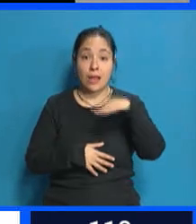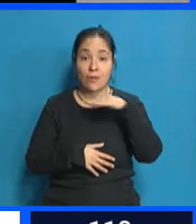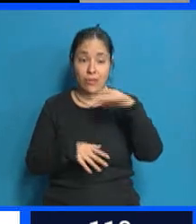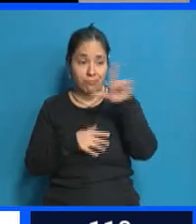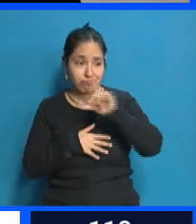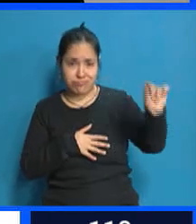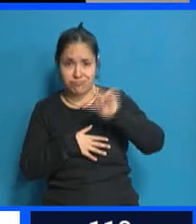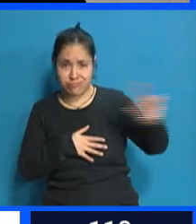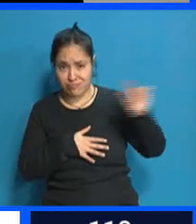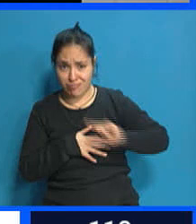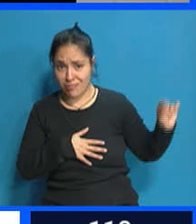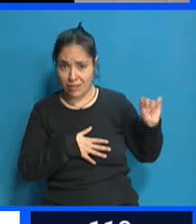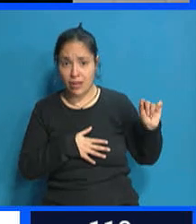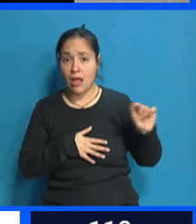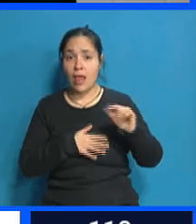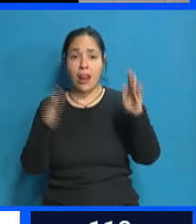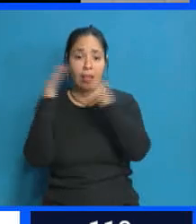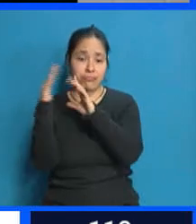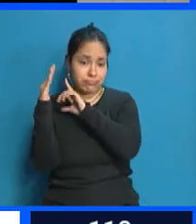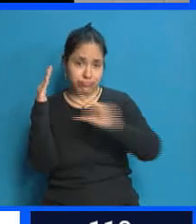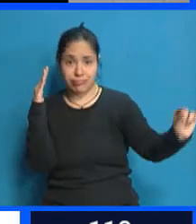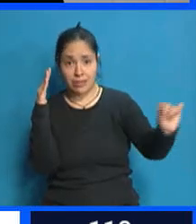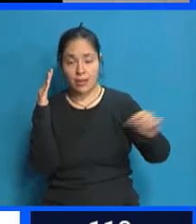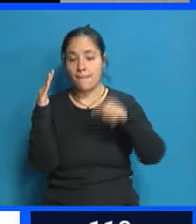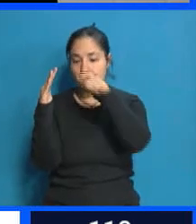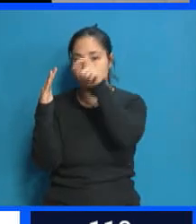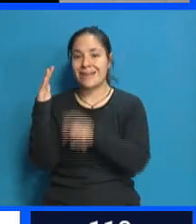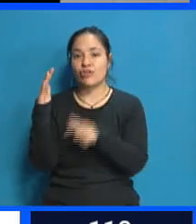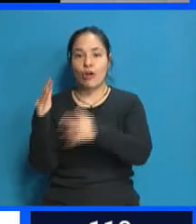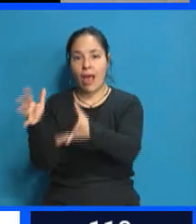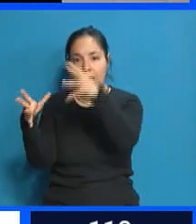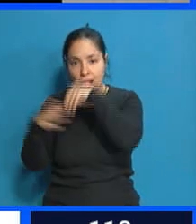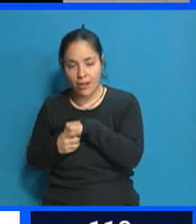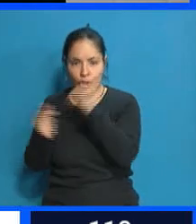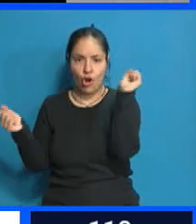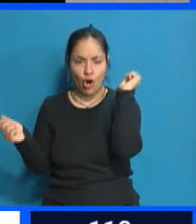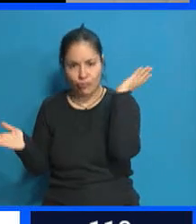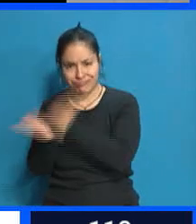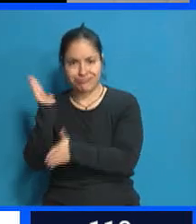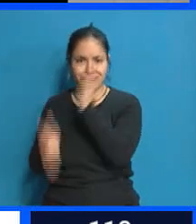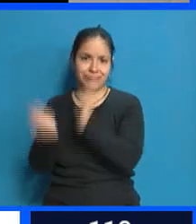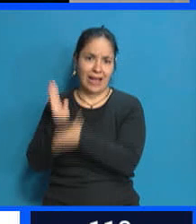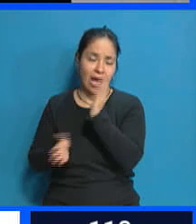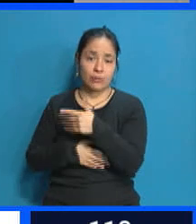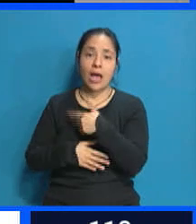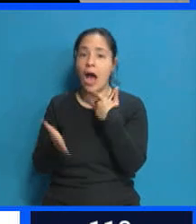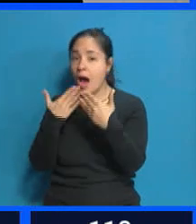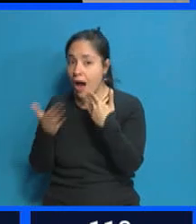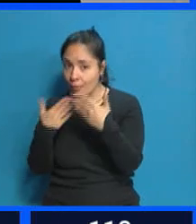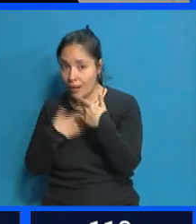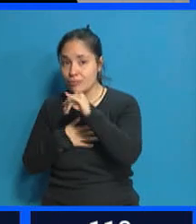escapando del lugar, de la casa, obviamente que golpearon a la persona, pudimos hablar con él recién, obviamente no quiso